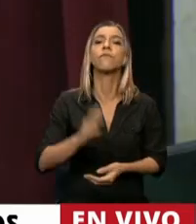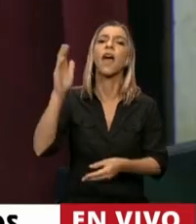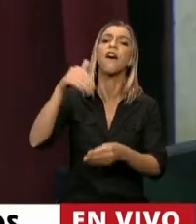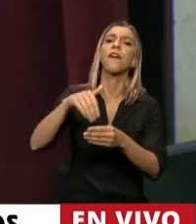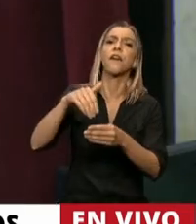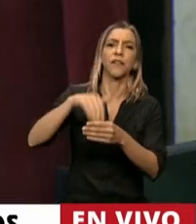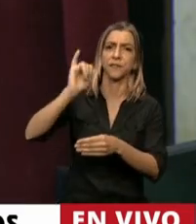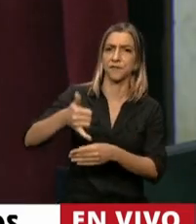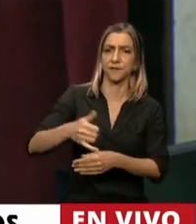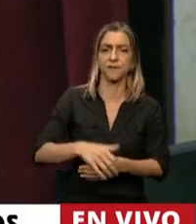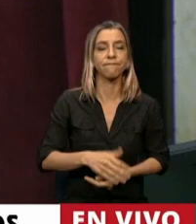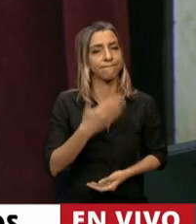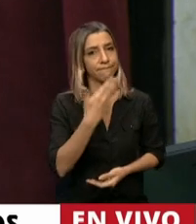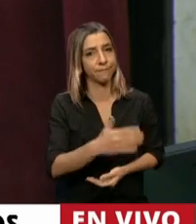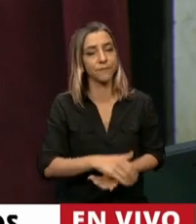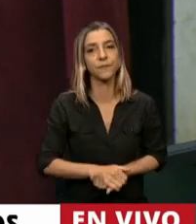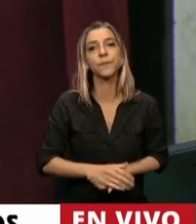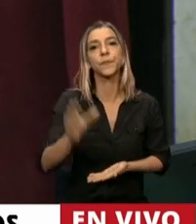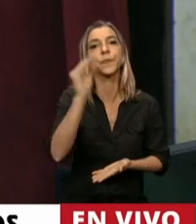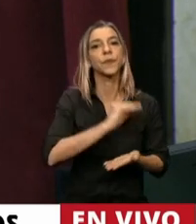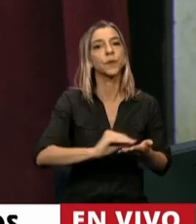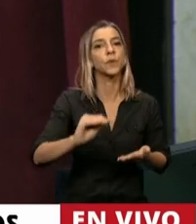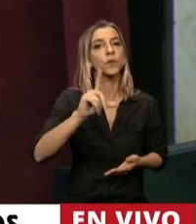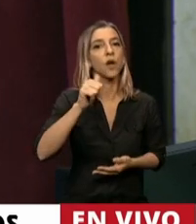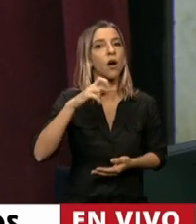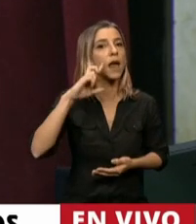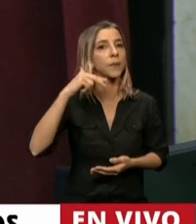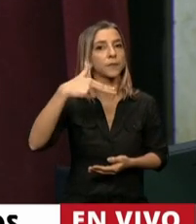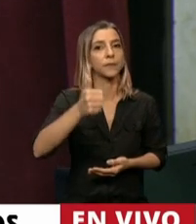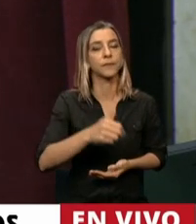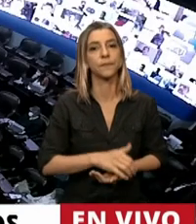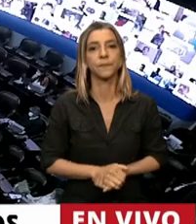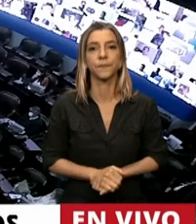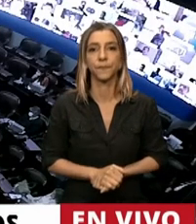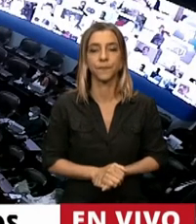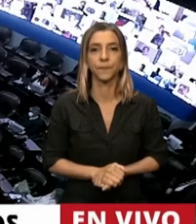Gracias, diputado. Diputado Luciano Laspina.